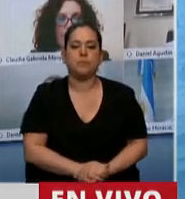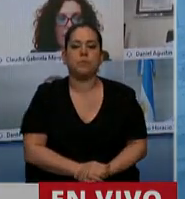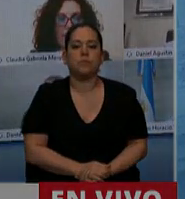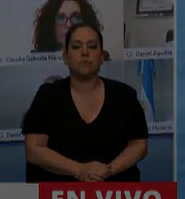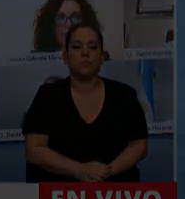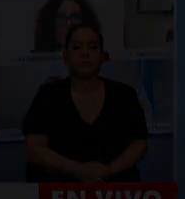Gracias, diputado.